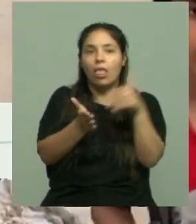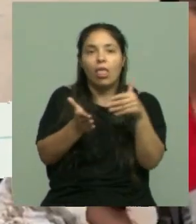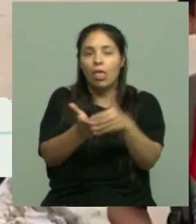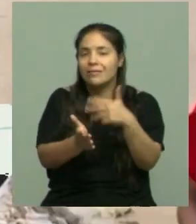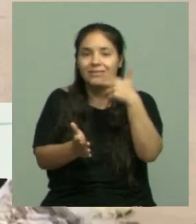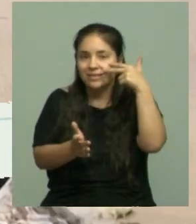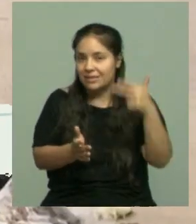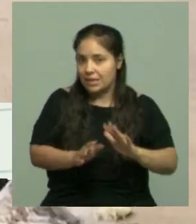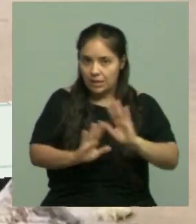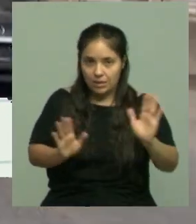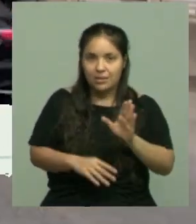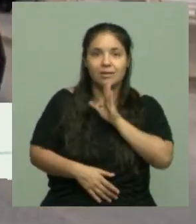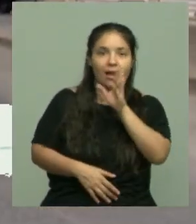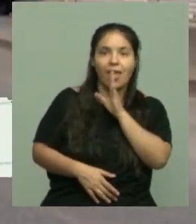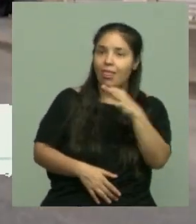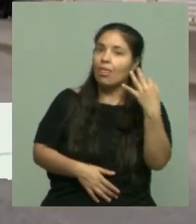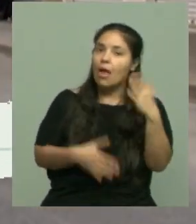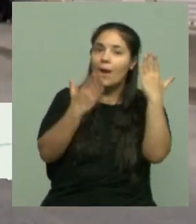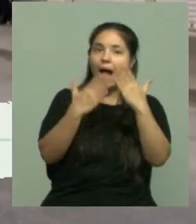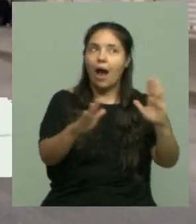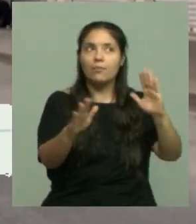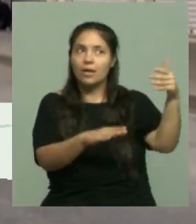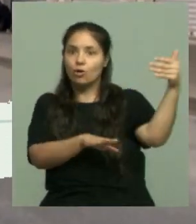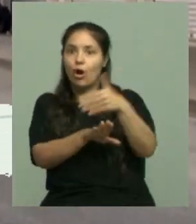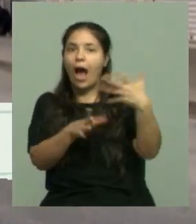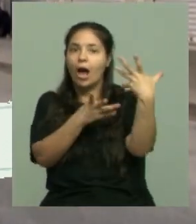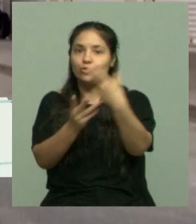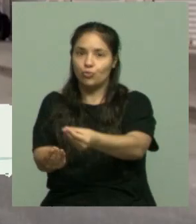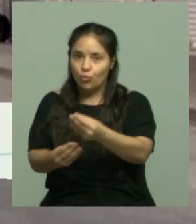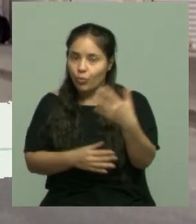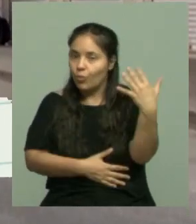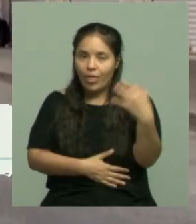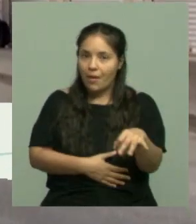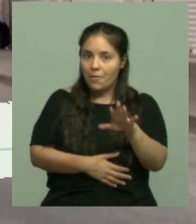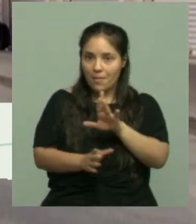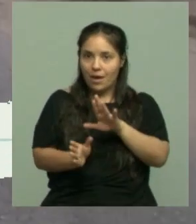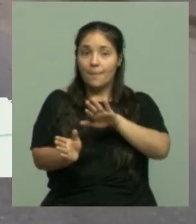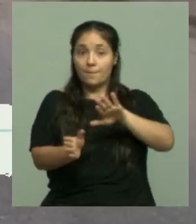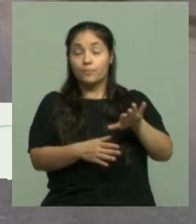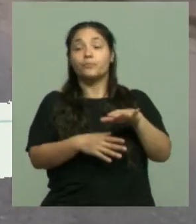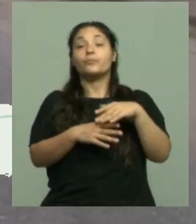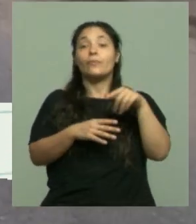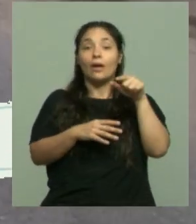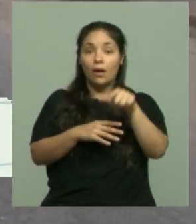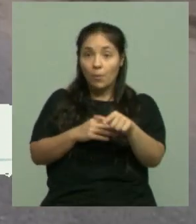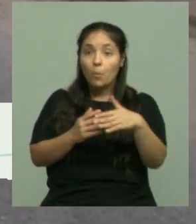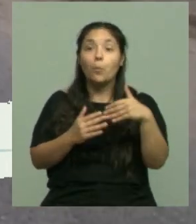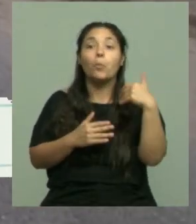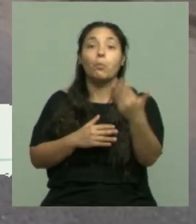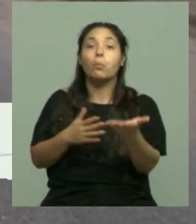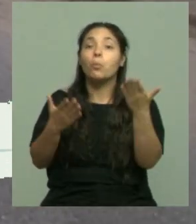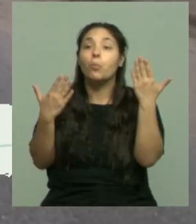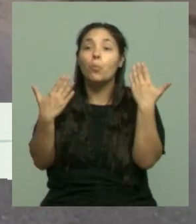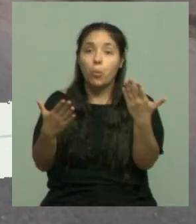ejerciendo el gobierno de Israel, a partir de ahí podemos llegar a empezar a interpretar una posibilidad